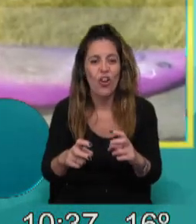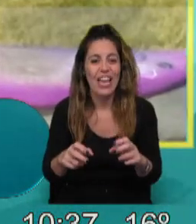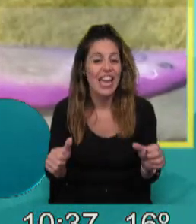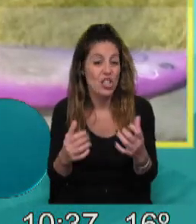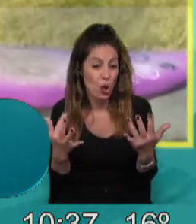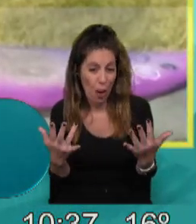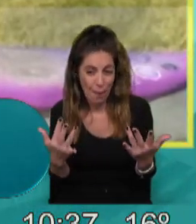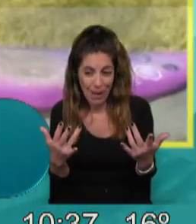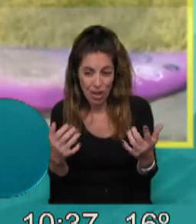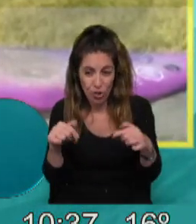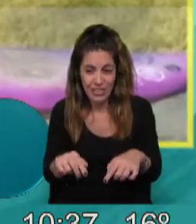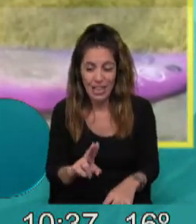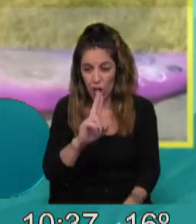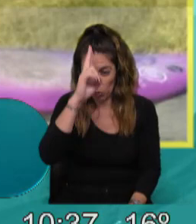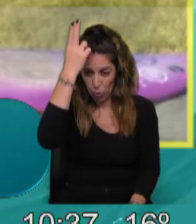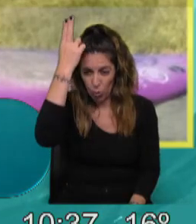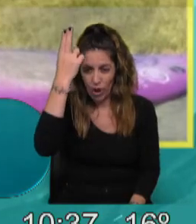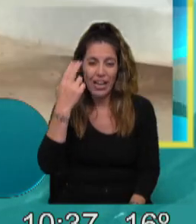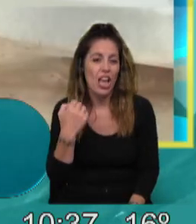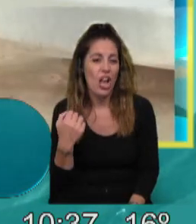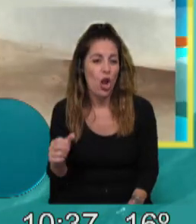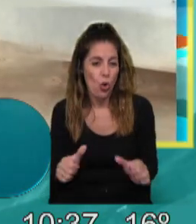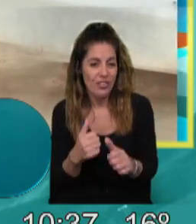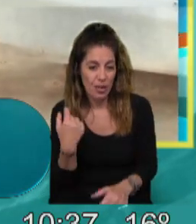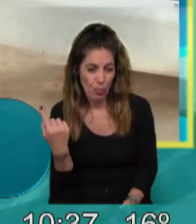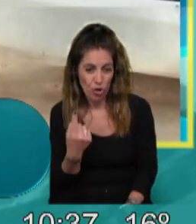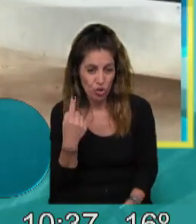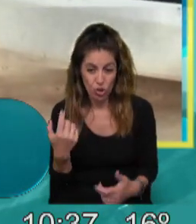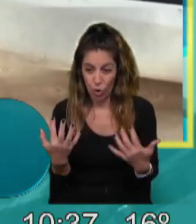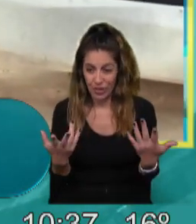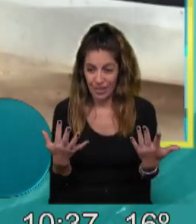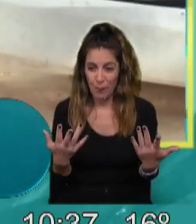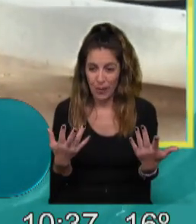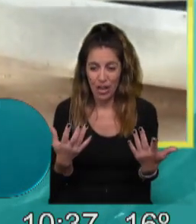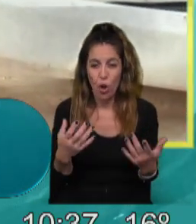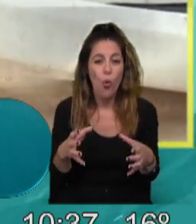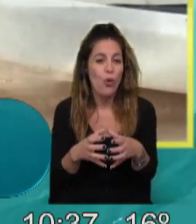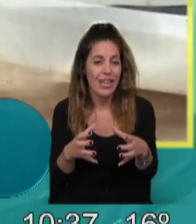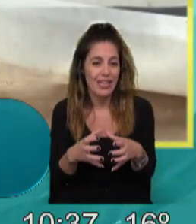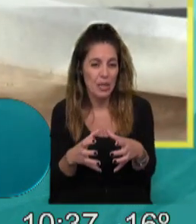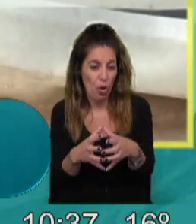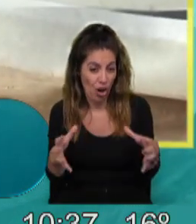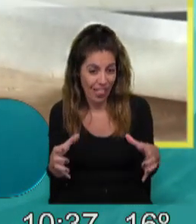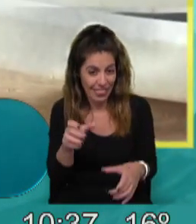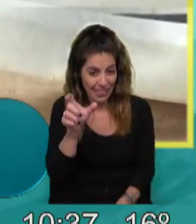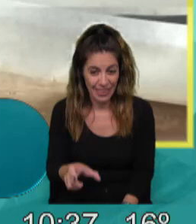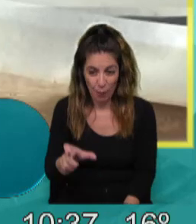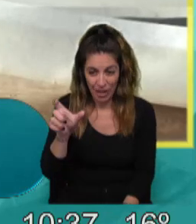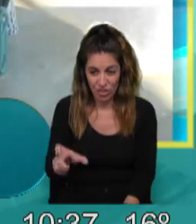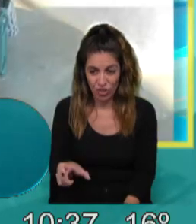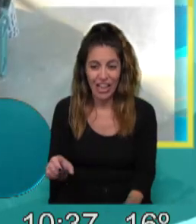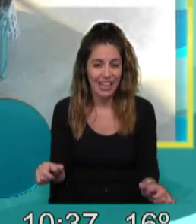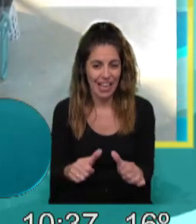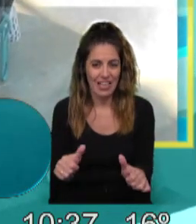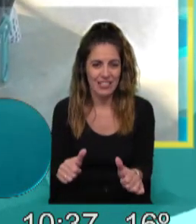Es todo producción nacional, todo lo hacemos nosotros con nuestras manos. O sea, tenemos un equipo ya grande de personas por detrás de todo esto.